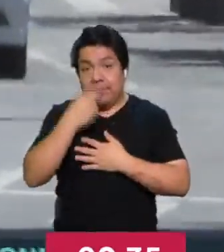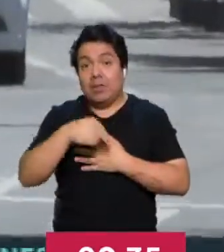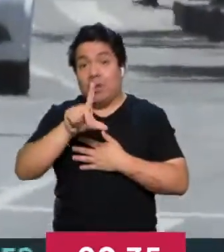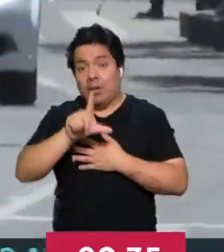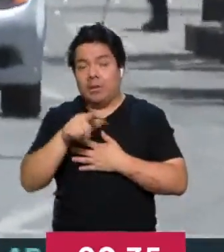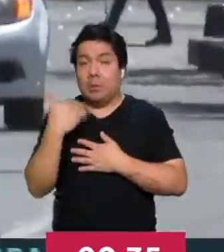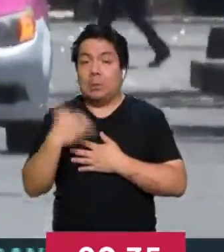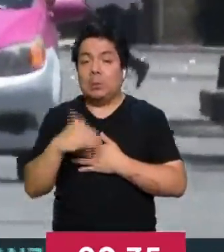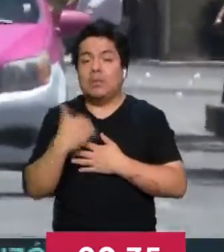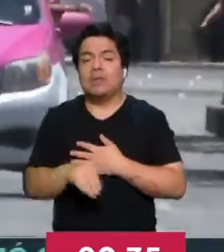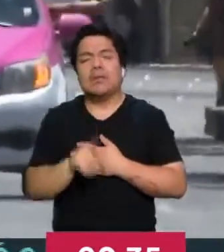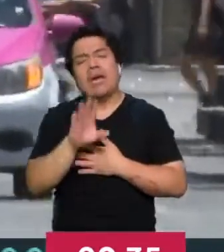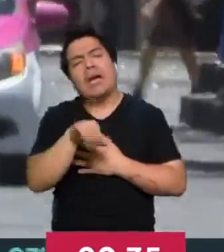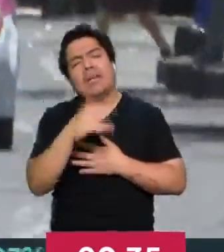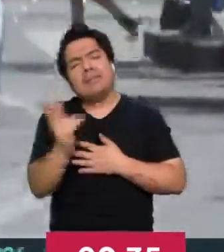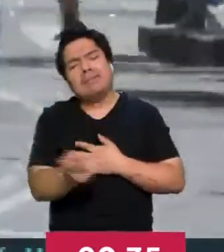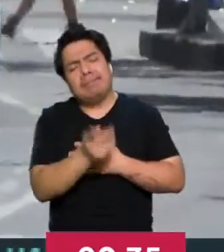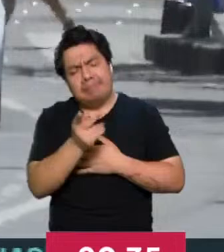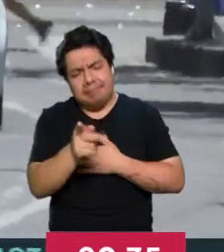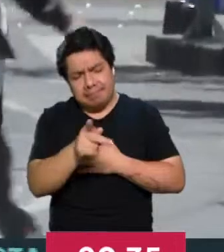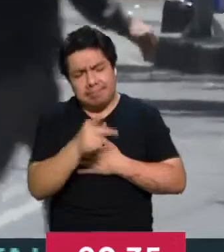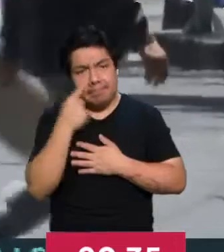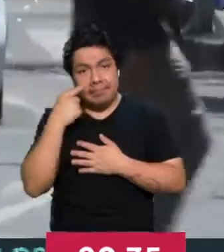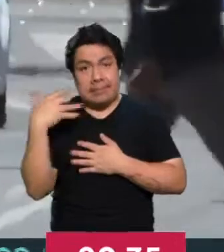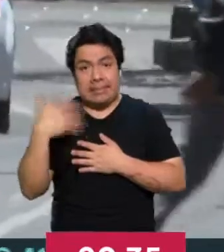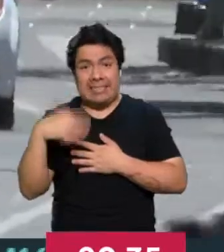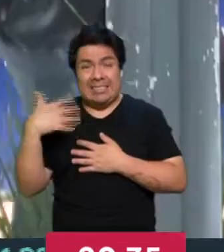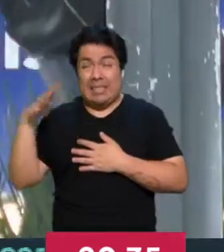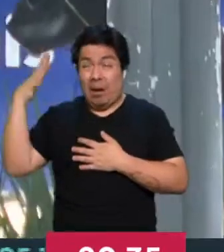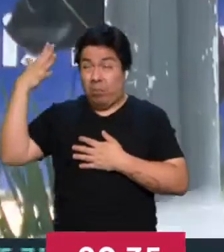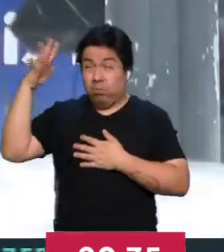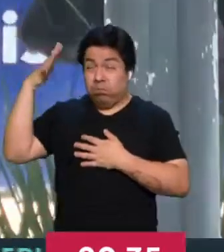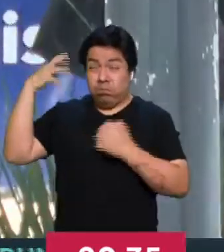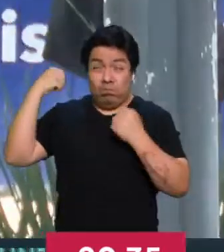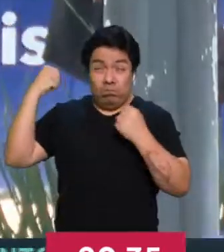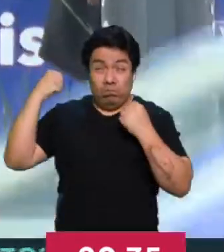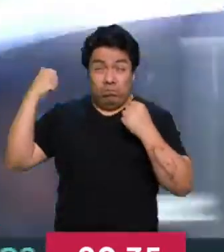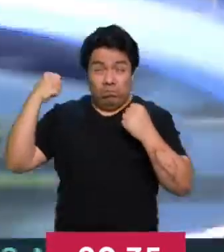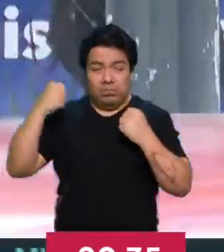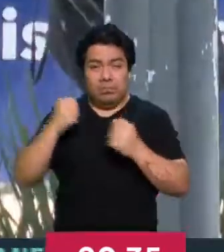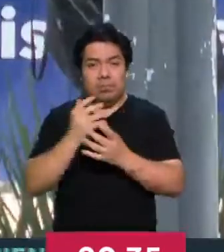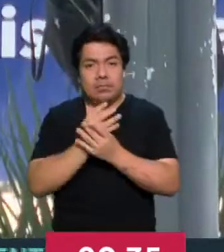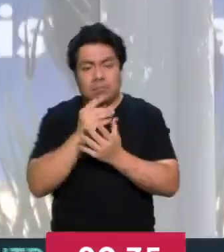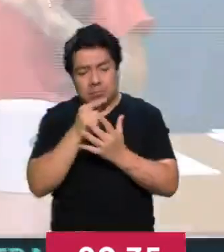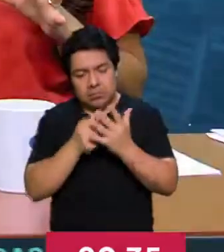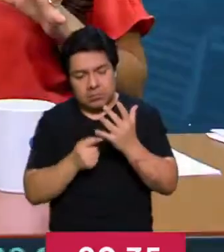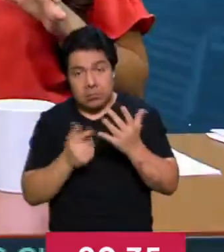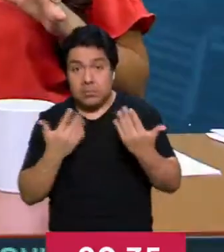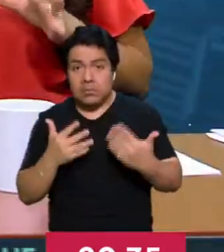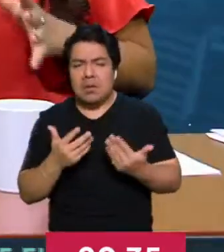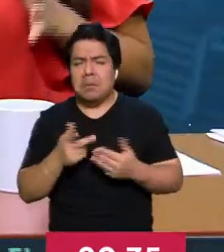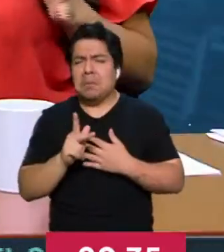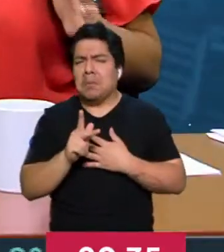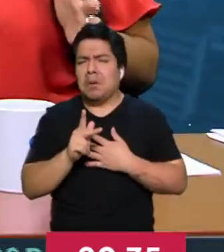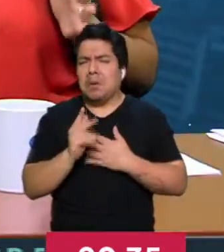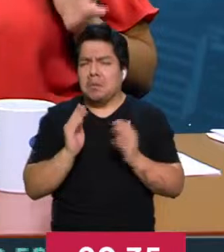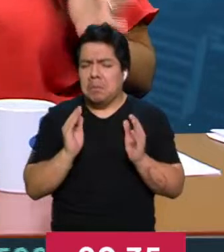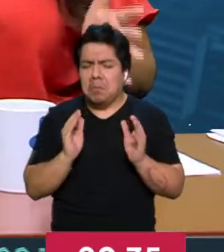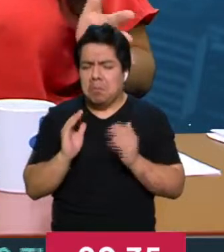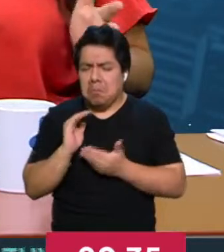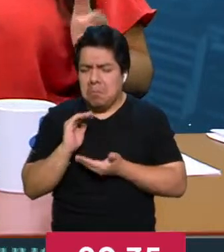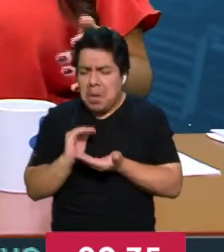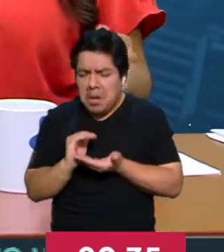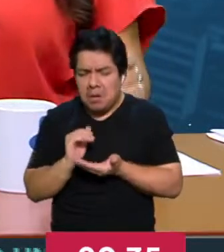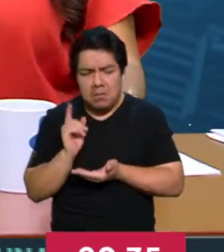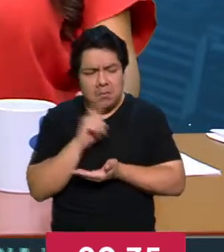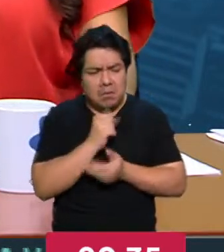aire. Quisiéramos también preguntarle acerca de las olas de calor, porque este año también hay pronosticadas olas de calor, pero me parece que son menos que el año